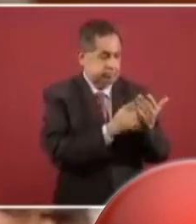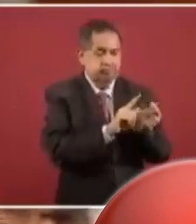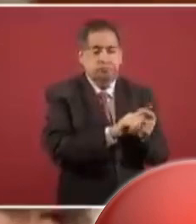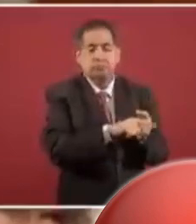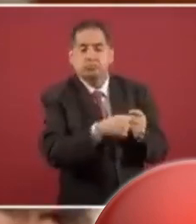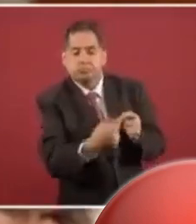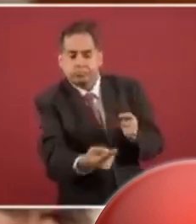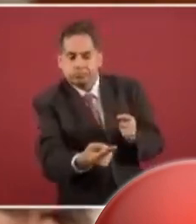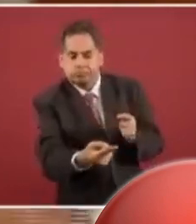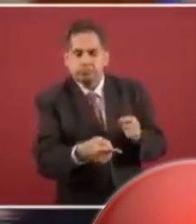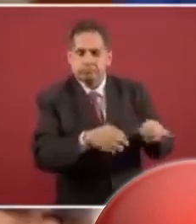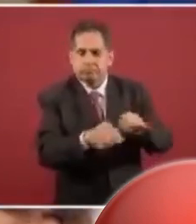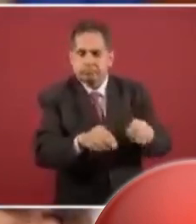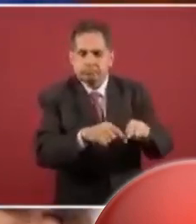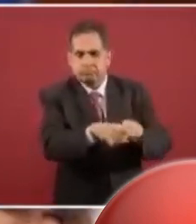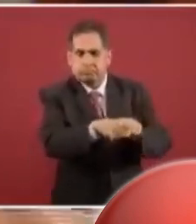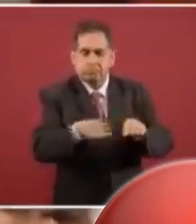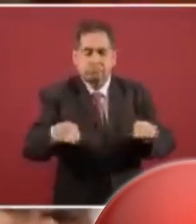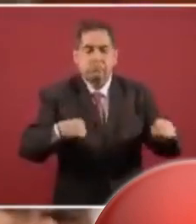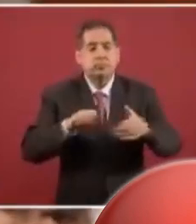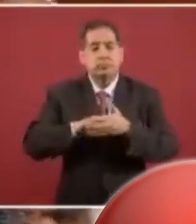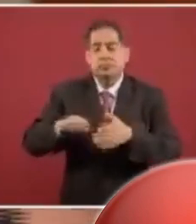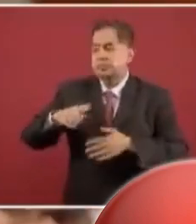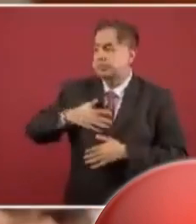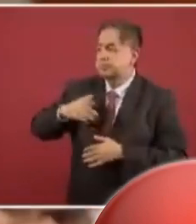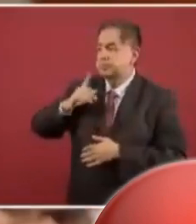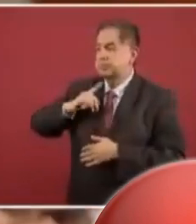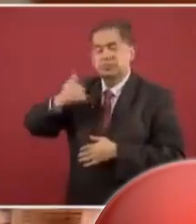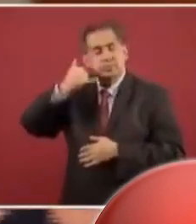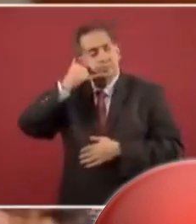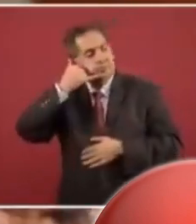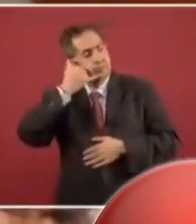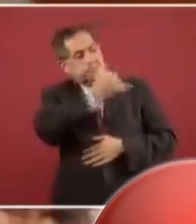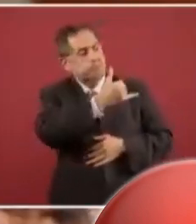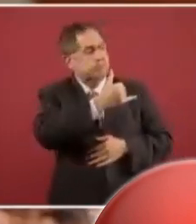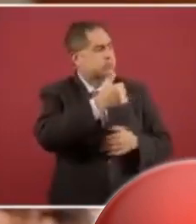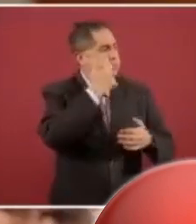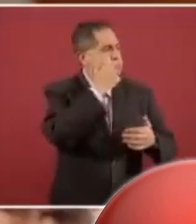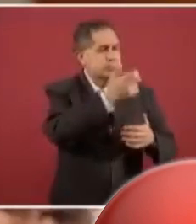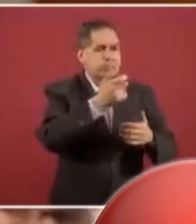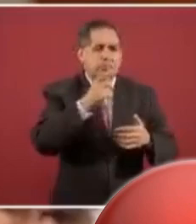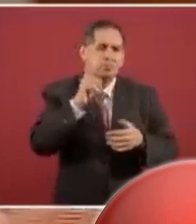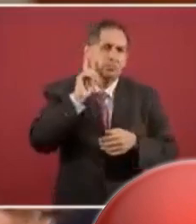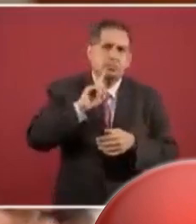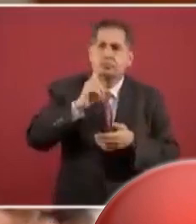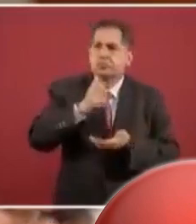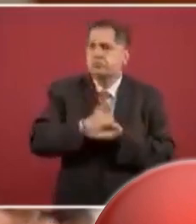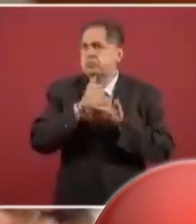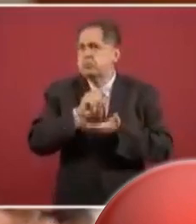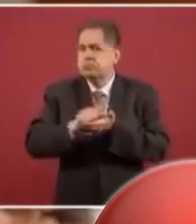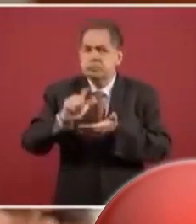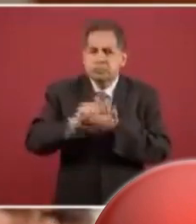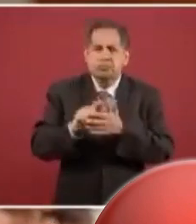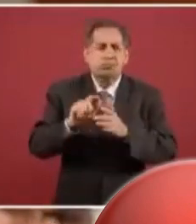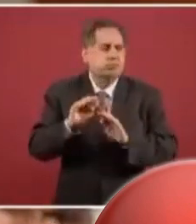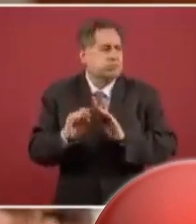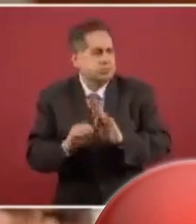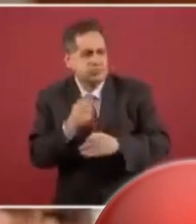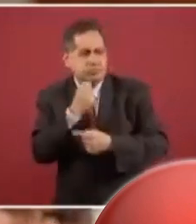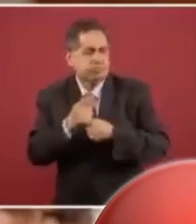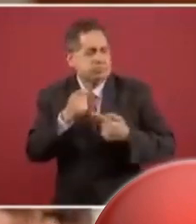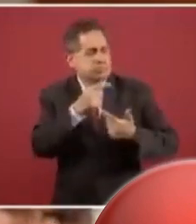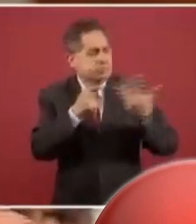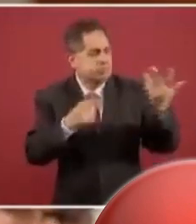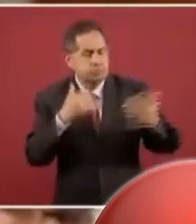Las señoras de la casa hablan a la agencia y dicen: quiero una señora de estas características para cuidar al niño, para hacer actividades de esto o